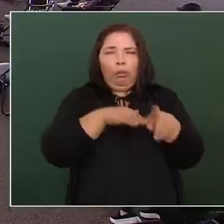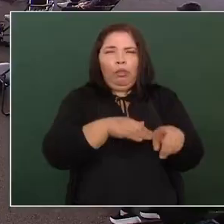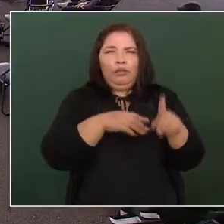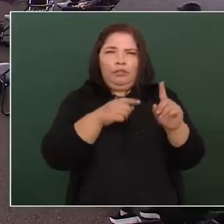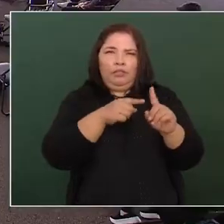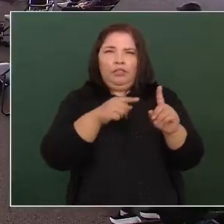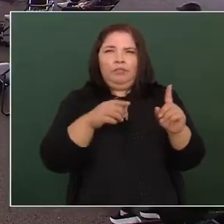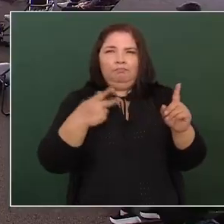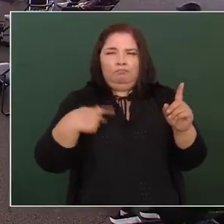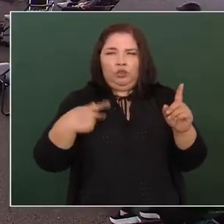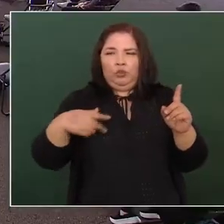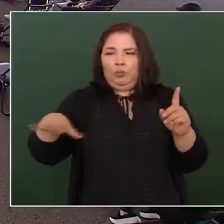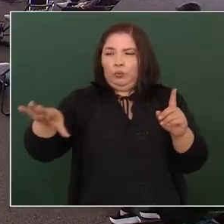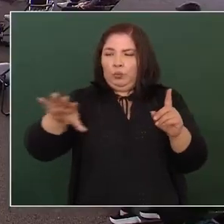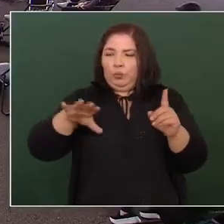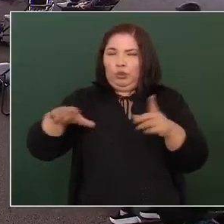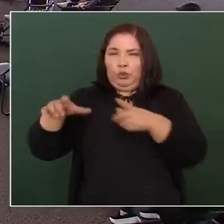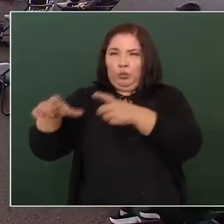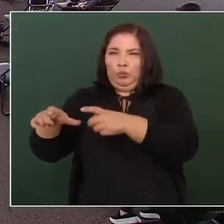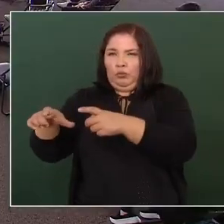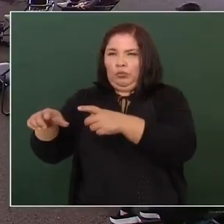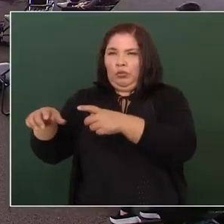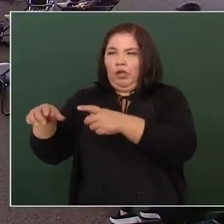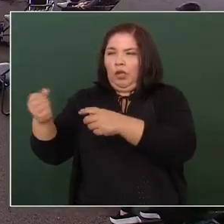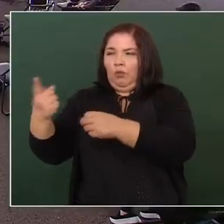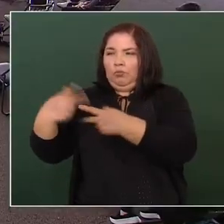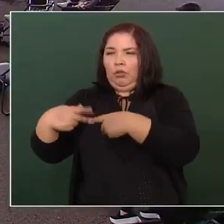Los conservadores son